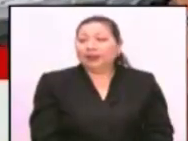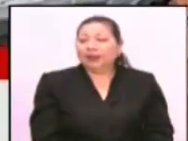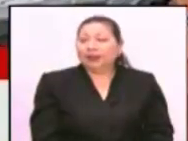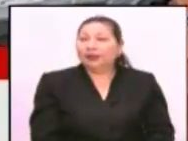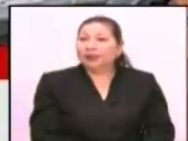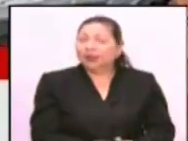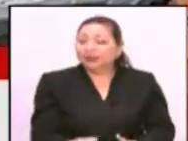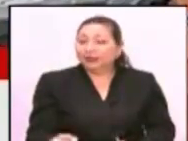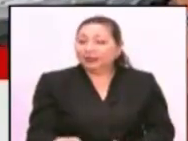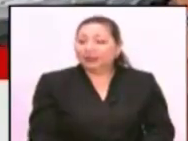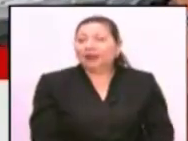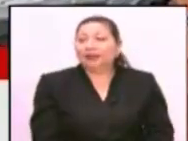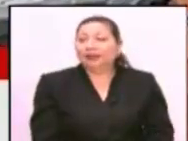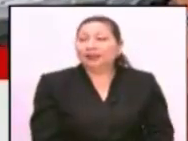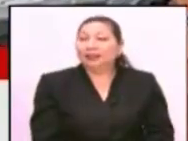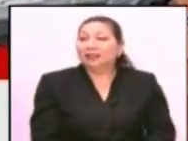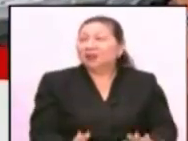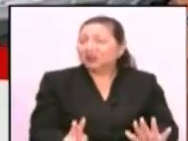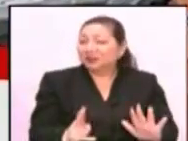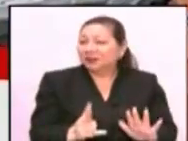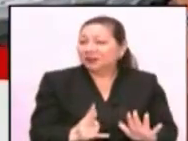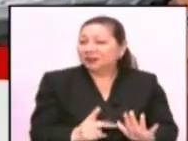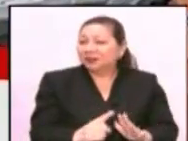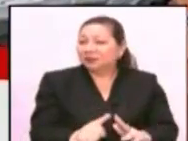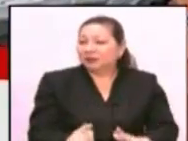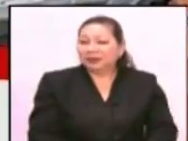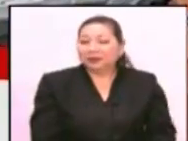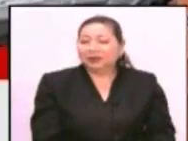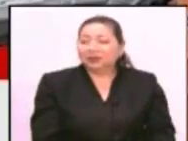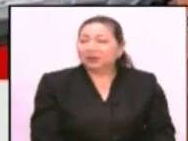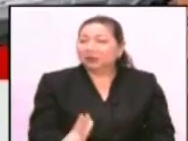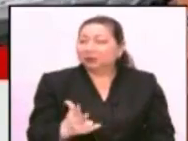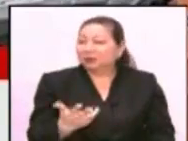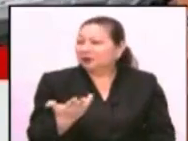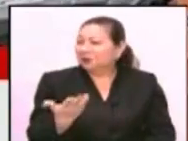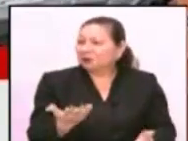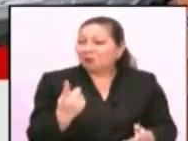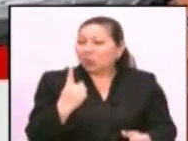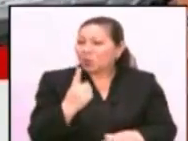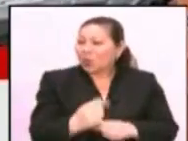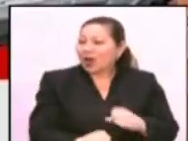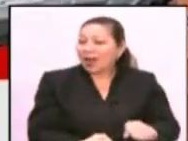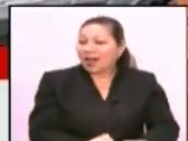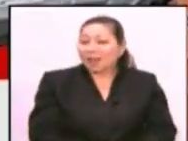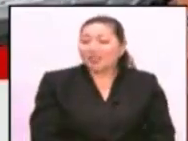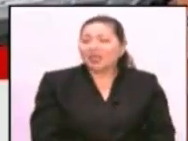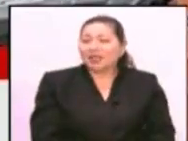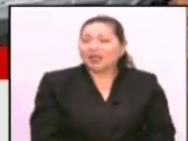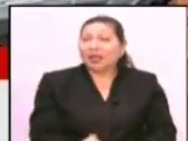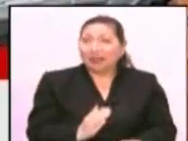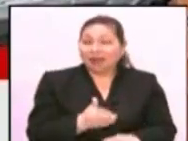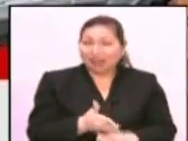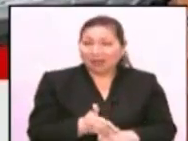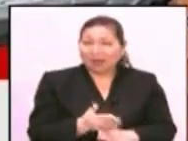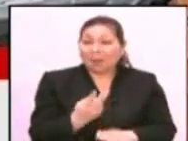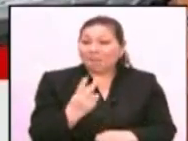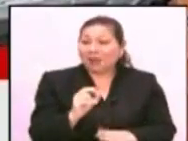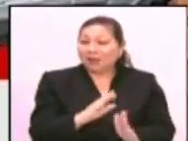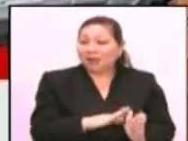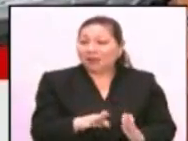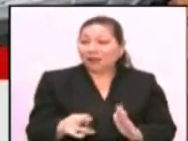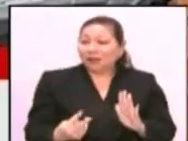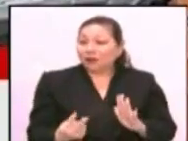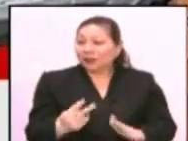y salían unos 17.000, se quedan unos 3.000 promedio por año. Pero ahora ingresan 20.000 y solamente